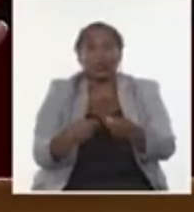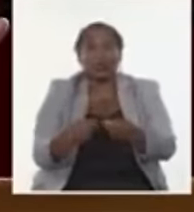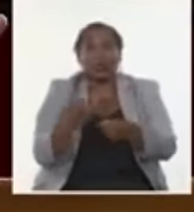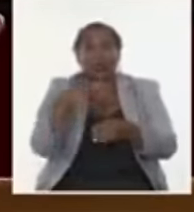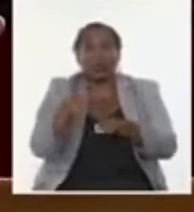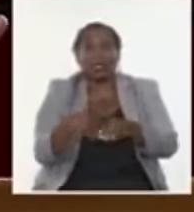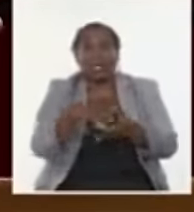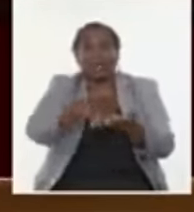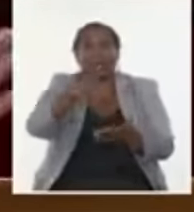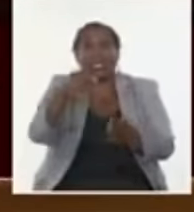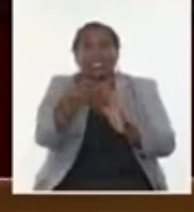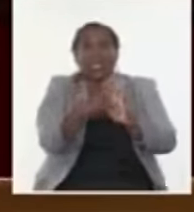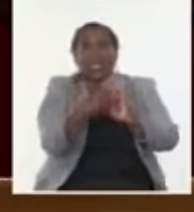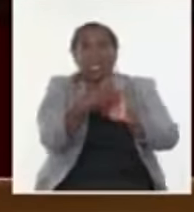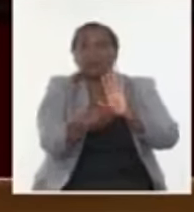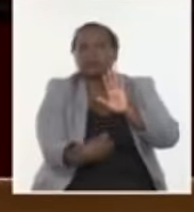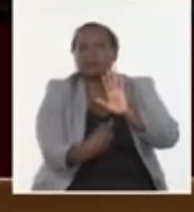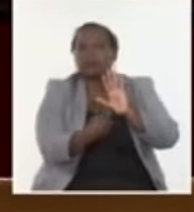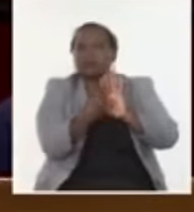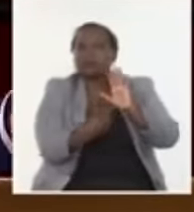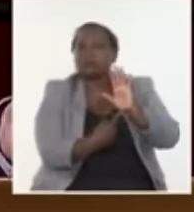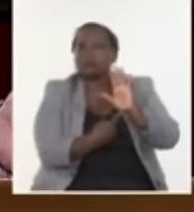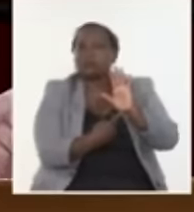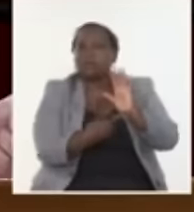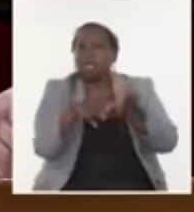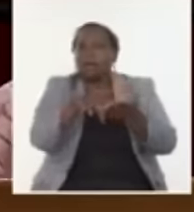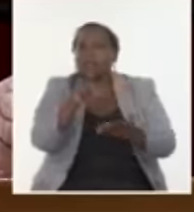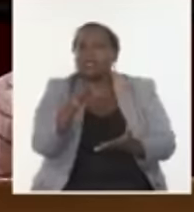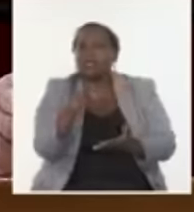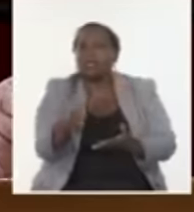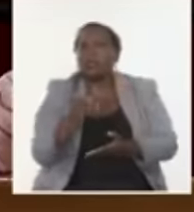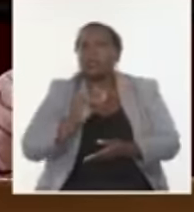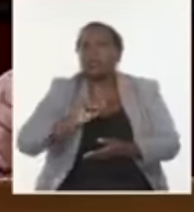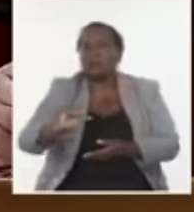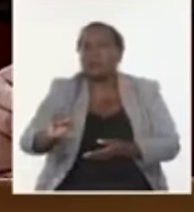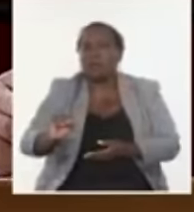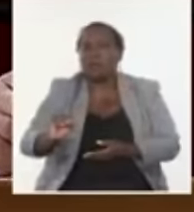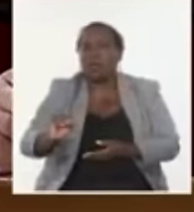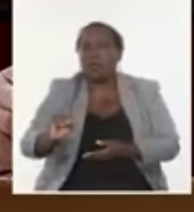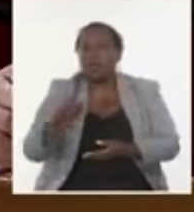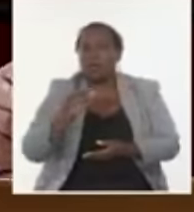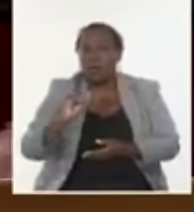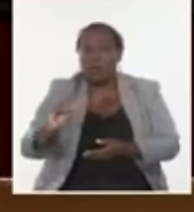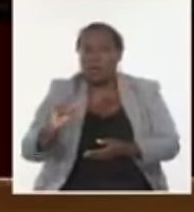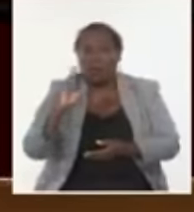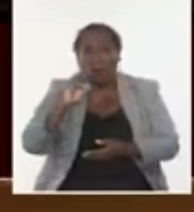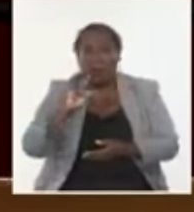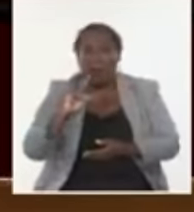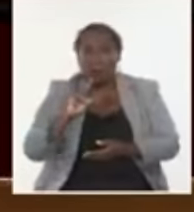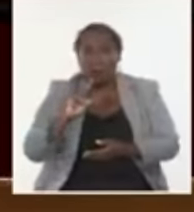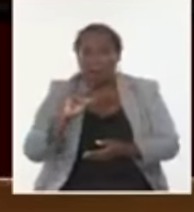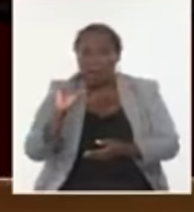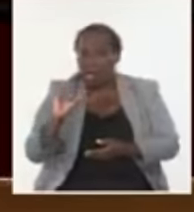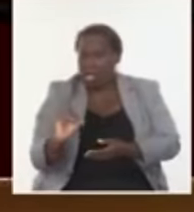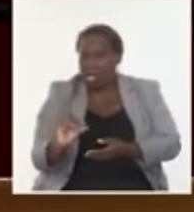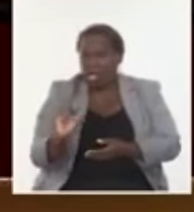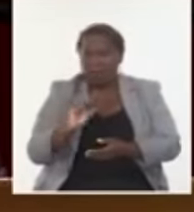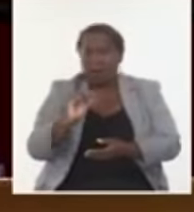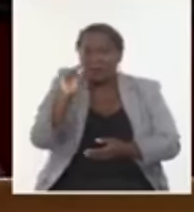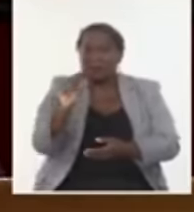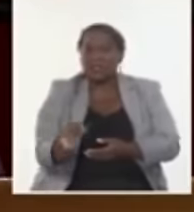la plantilla. No está de su IAS, le pagan, en muchos casos lo que le pagan no es poco. Pero sin embargo esas personas